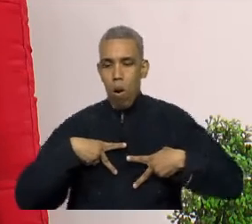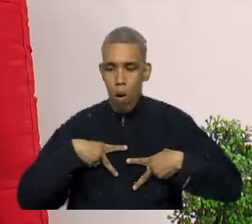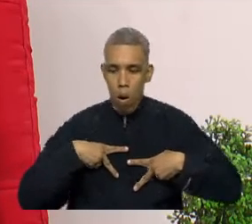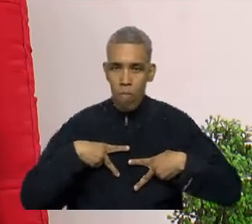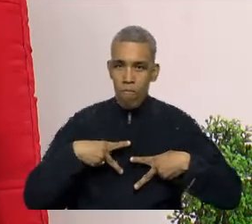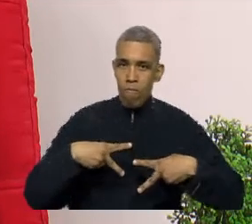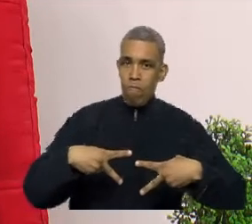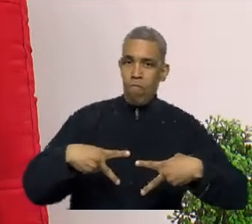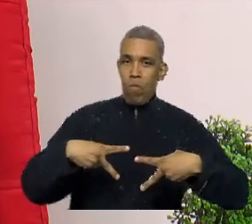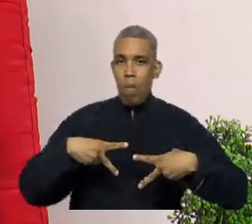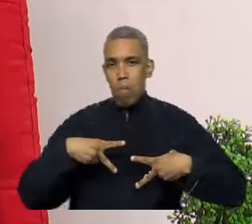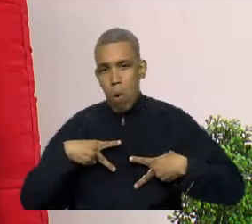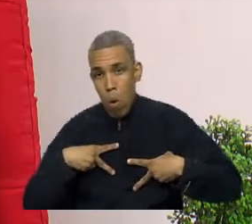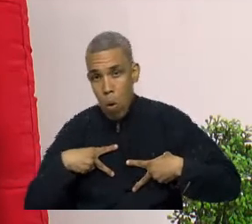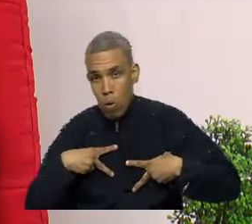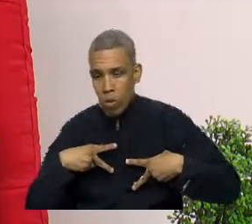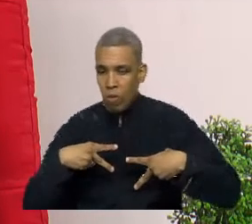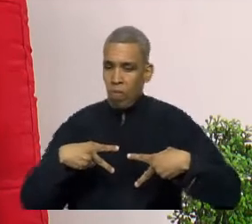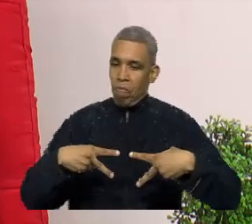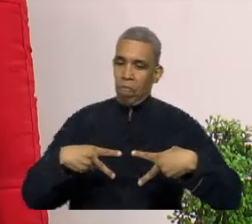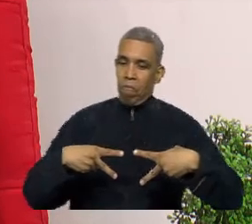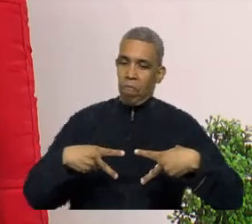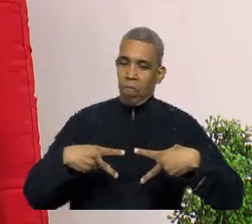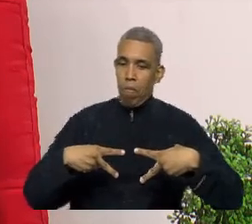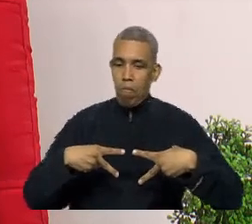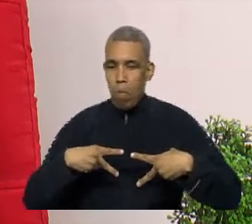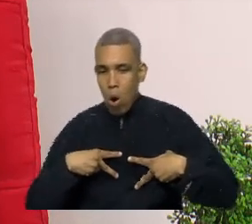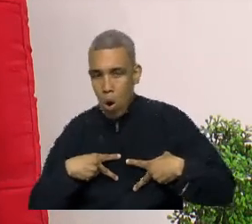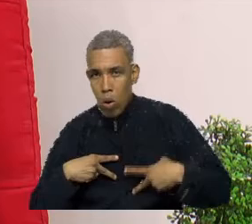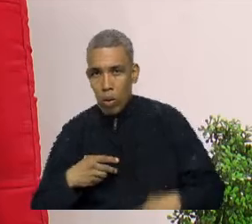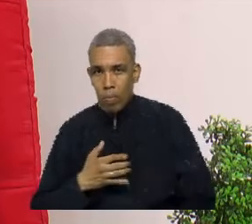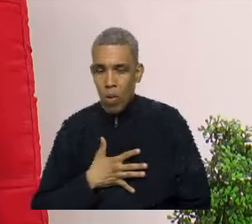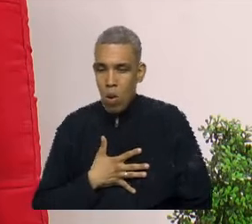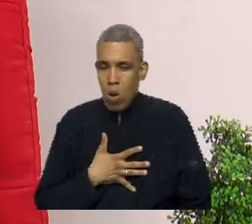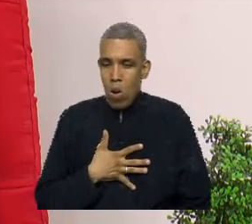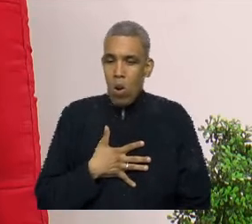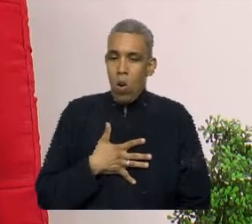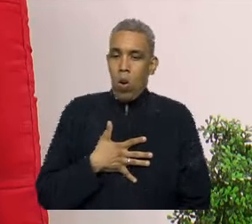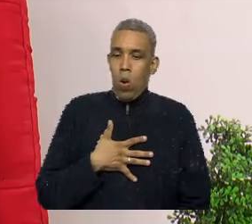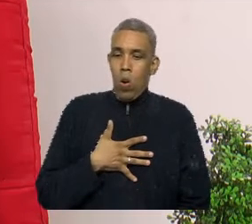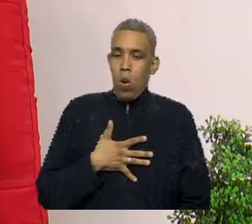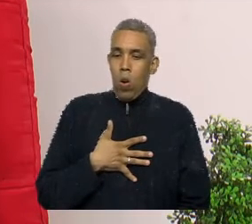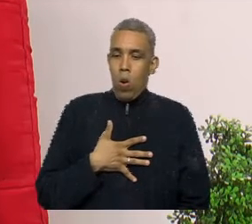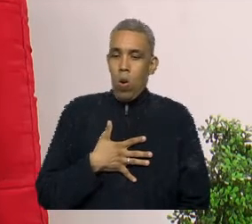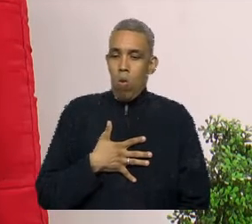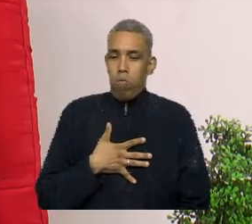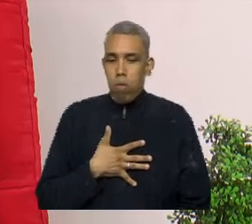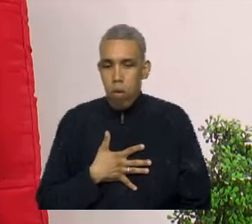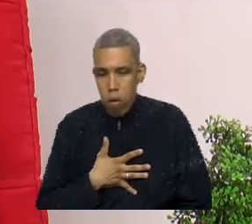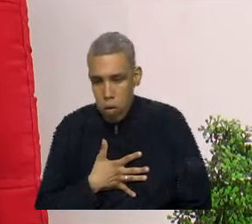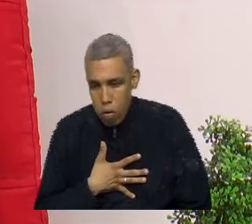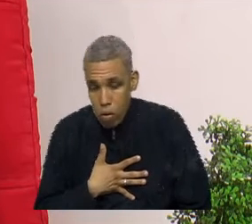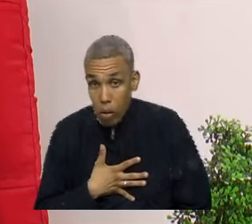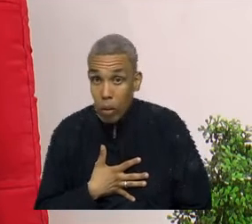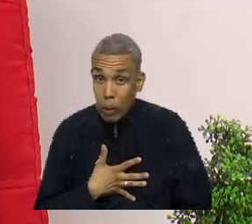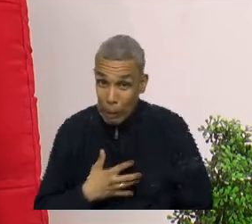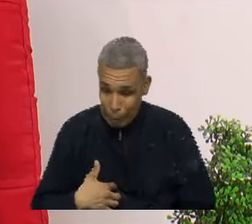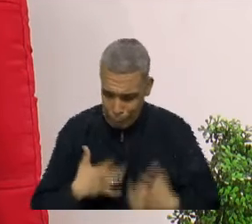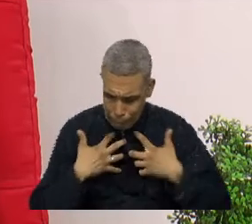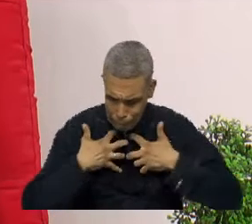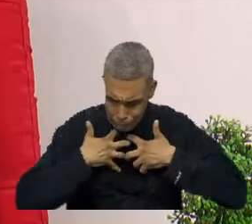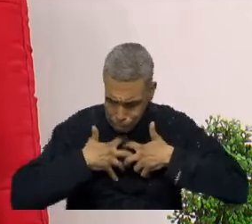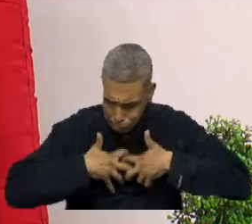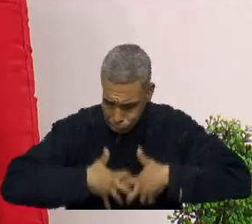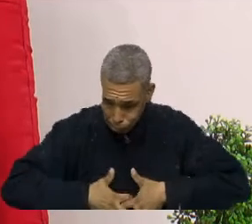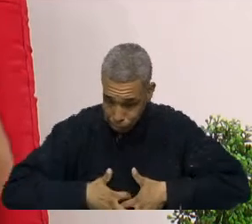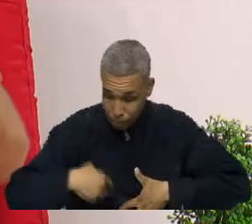la respiración se prolonga y sacar el aire de los pulmones es mucho más difícil que entrarlo. Entonces el niño